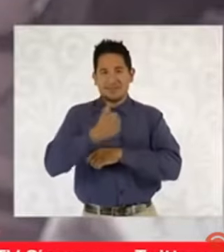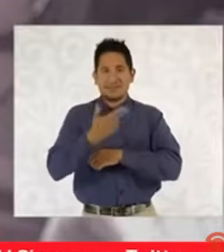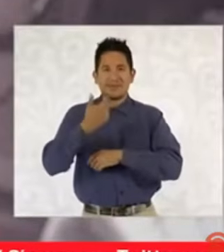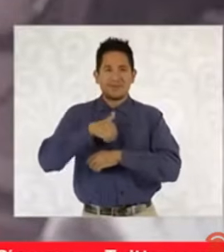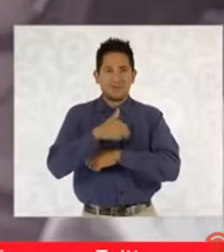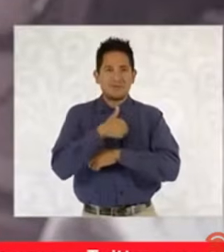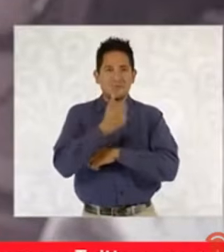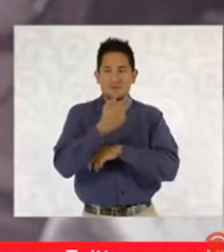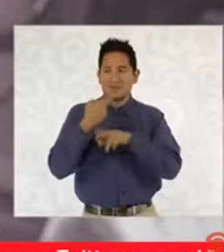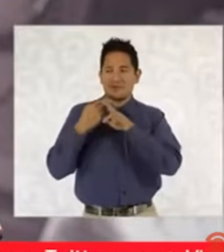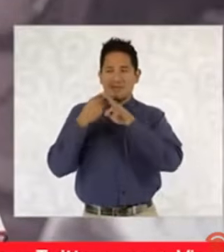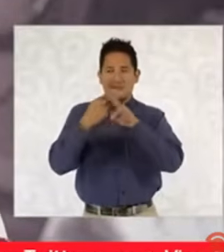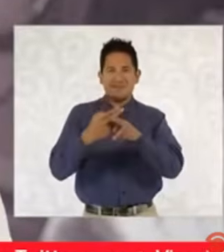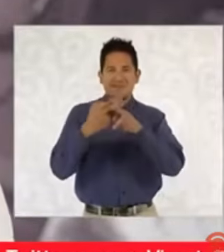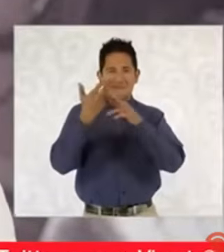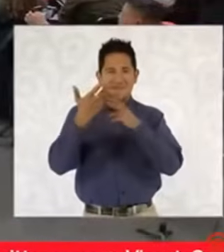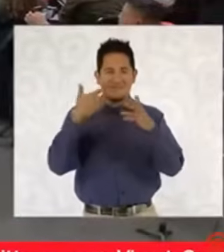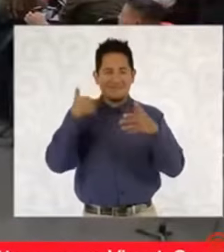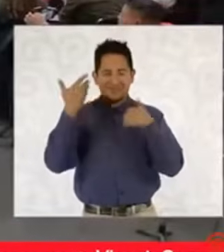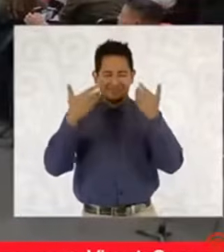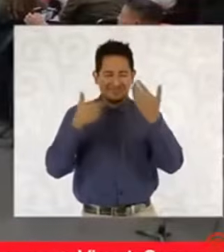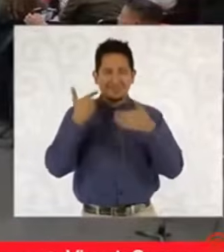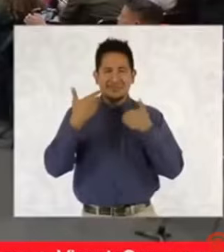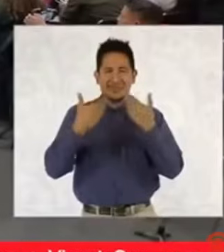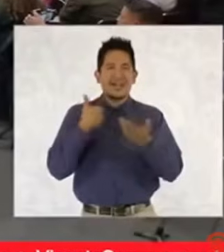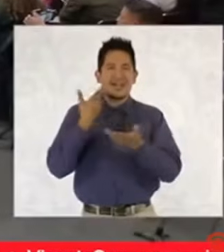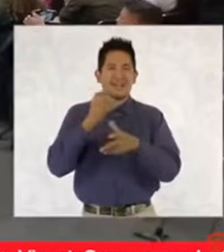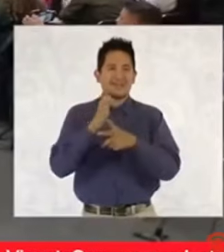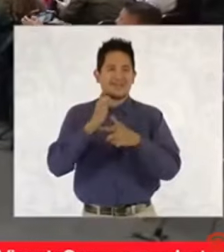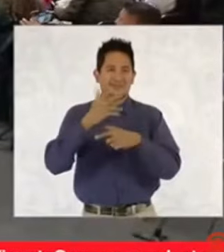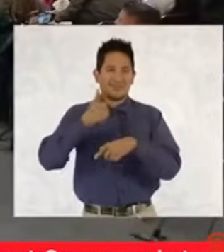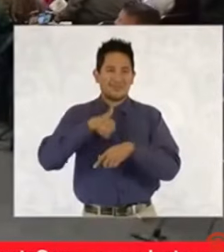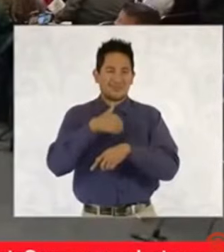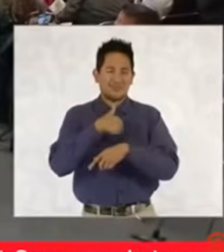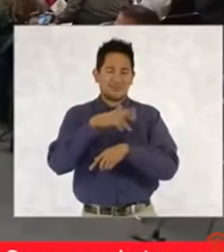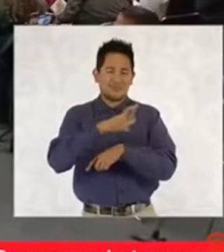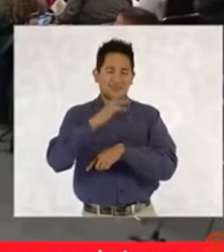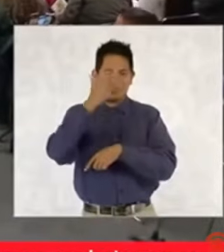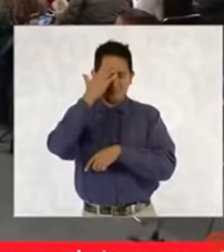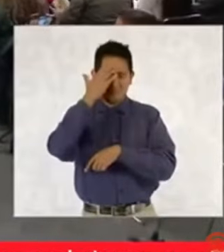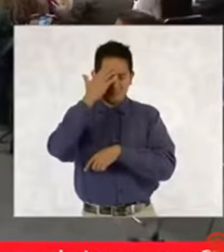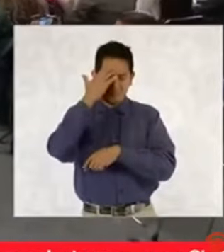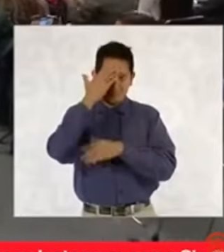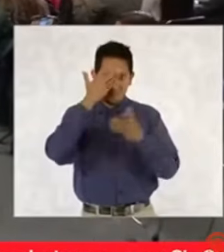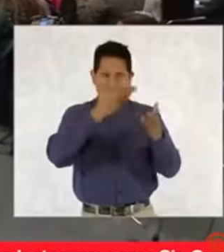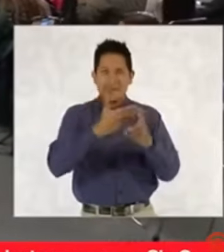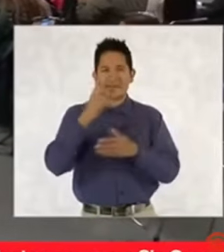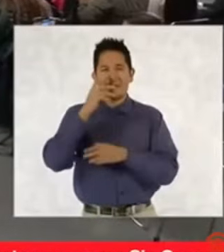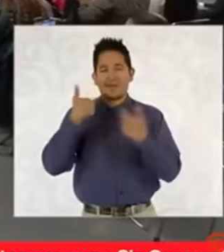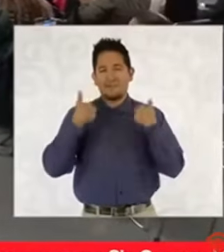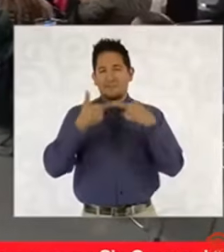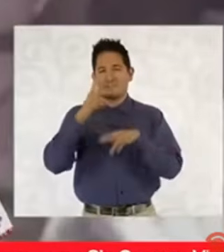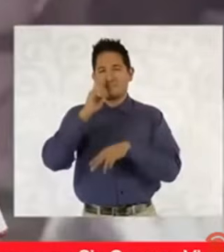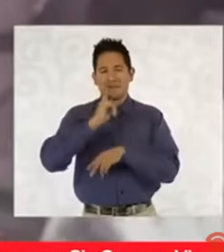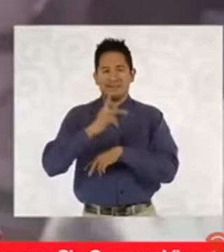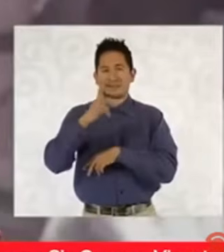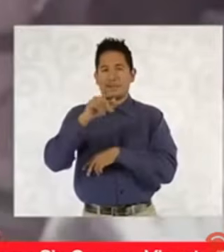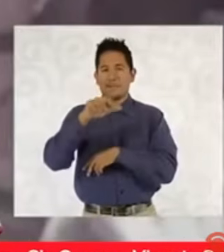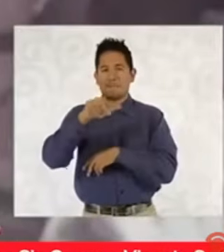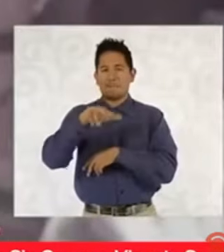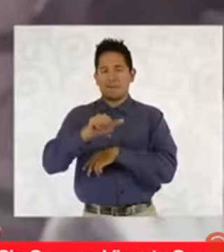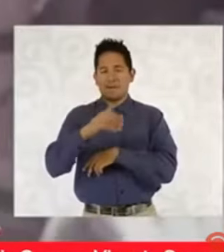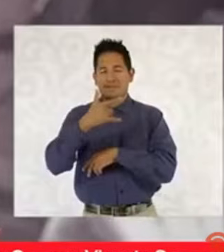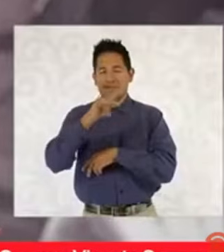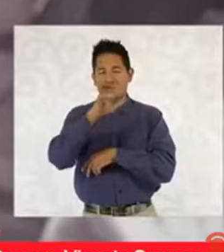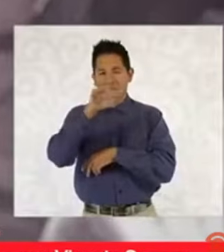la educación secundaria en nuestro país, pues una de las que la consolida y es su pionera, tenemos a la maestra Palma Guillén. También